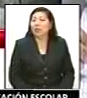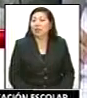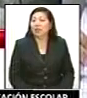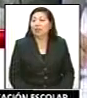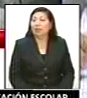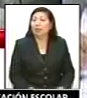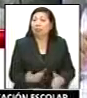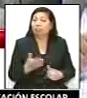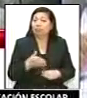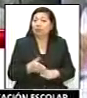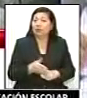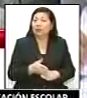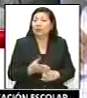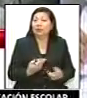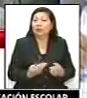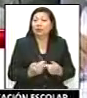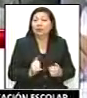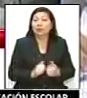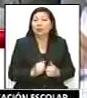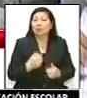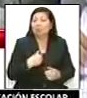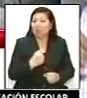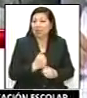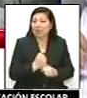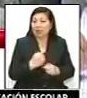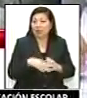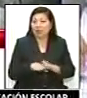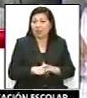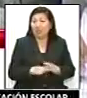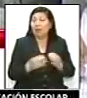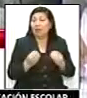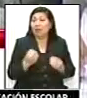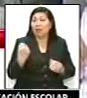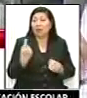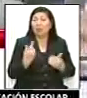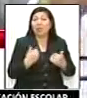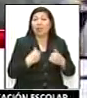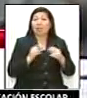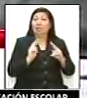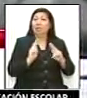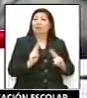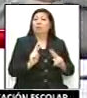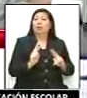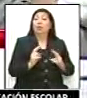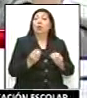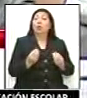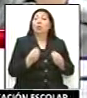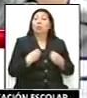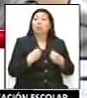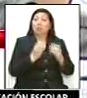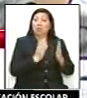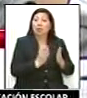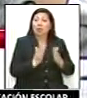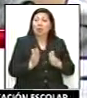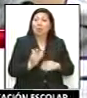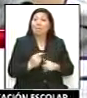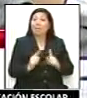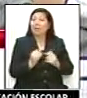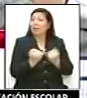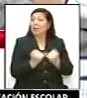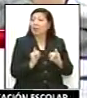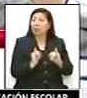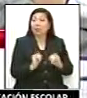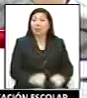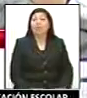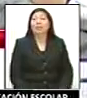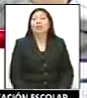no pueden intervenir ni interferir en mi funcionamiento. Entonces, la autonomía tiene que ver en la manera cómo me organizo, pero la independencia